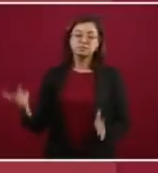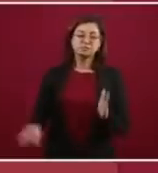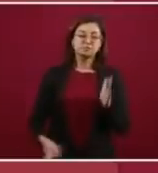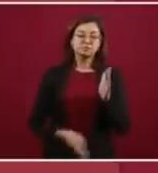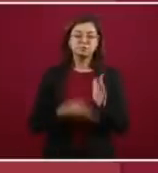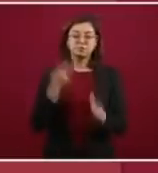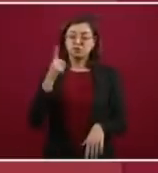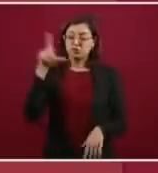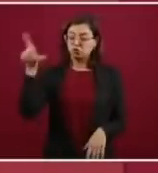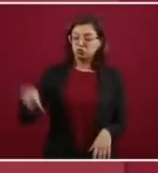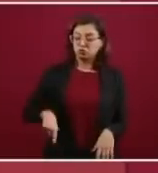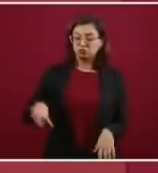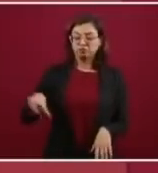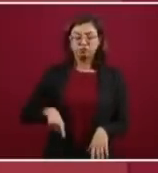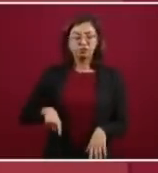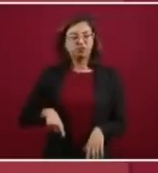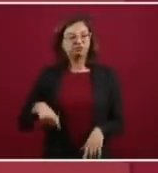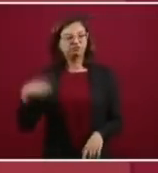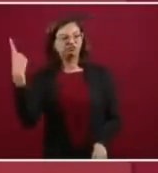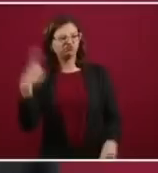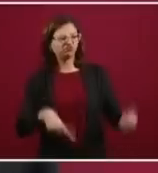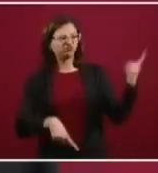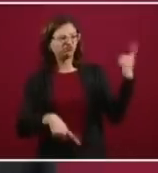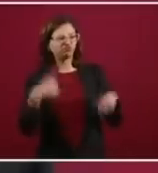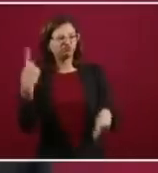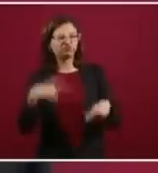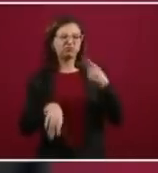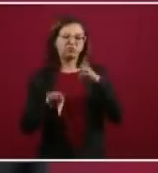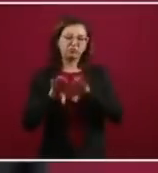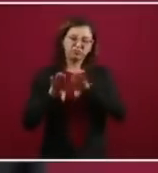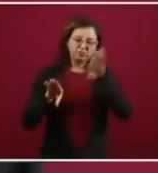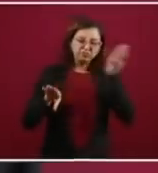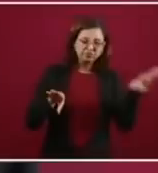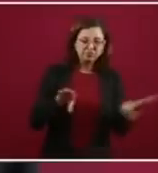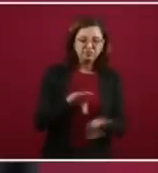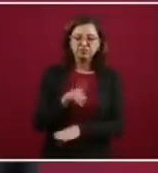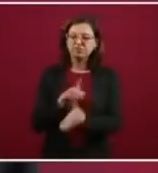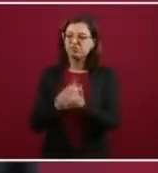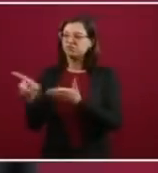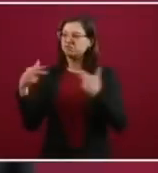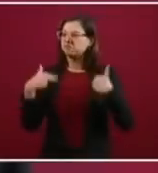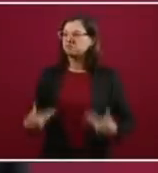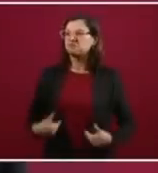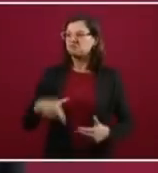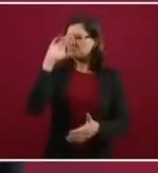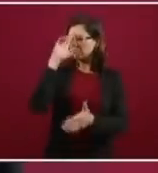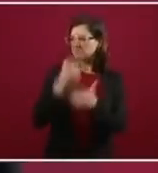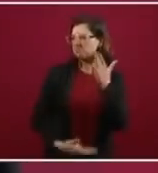al Estado en las épocas de mayor violación de los derechos humanos.